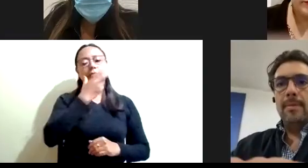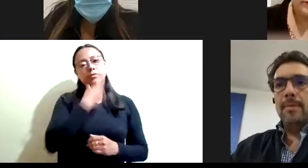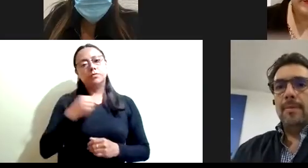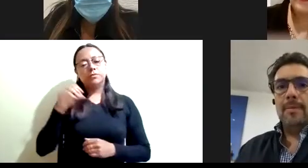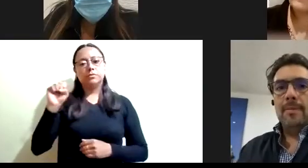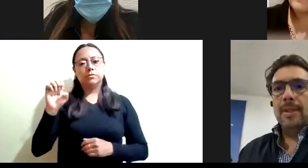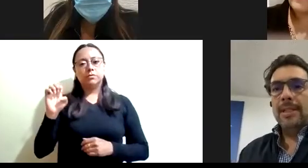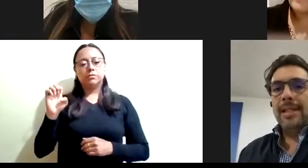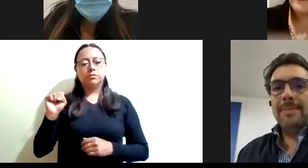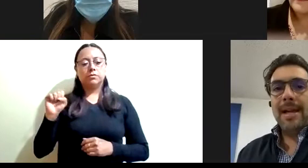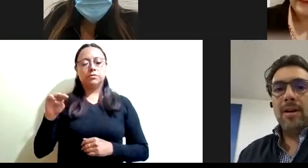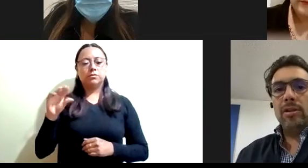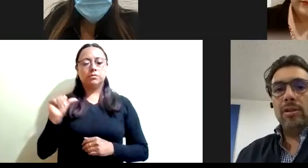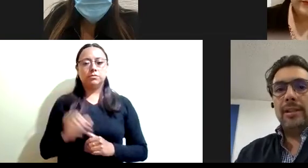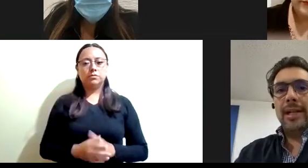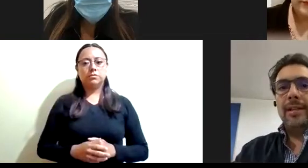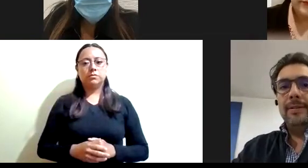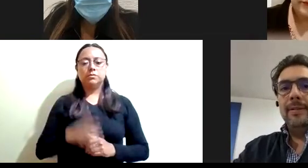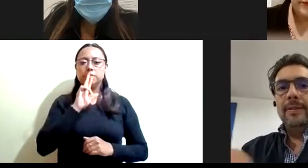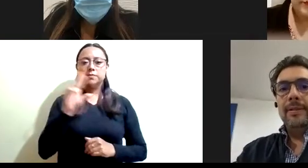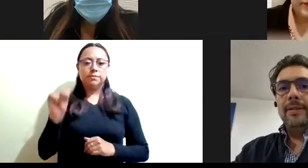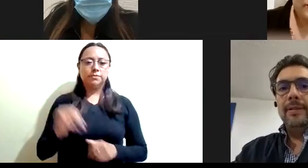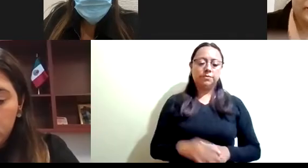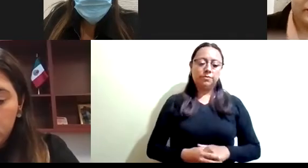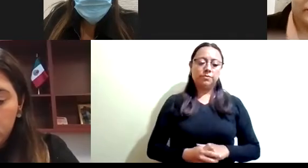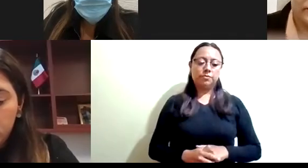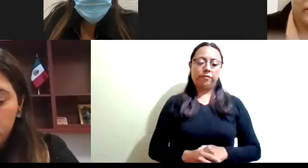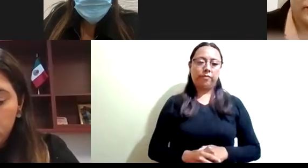Suárez. Sesma en contra.